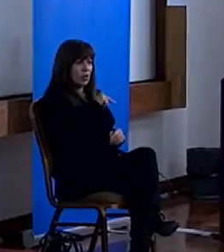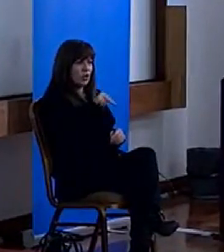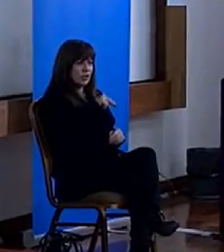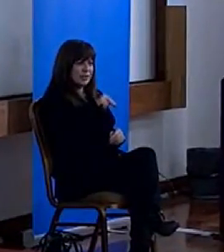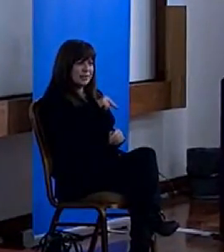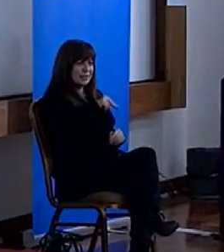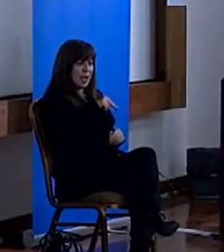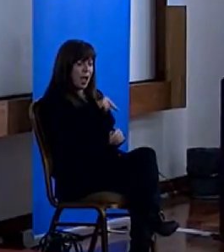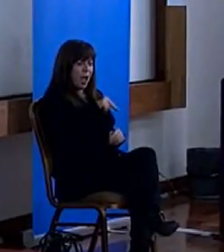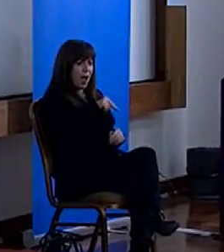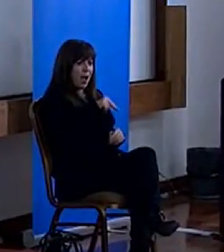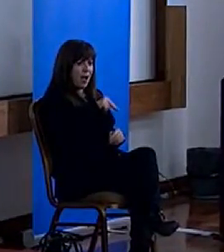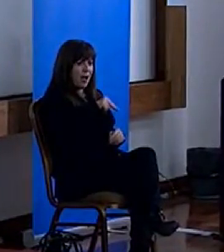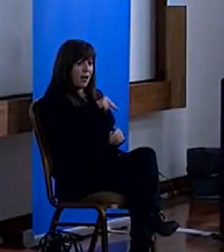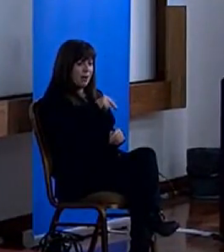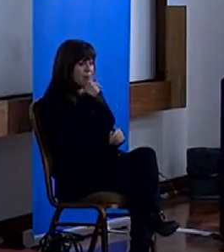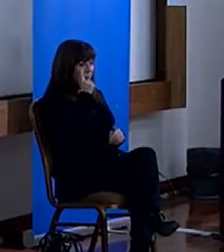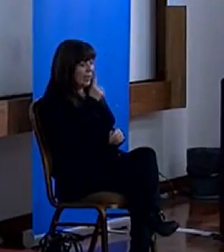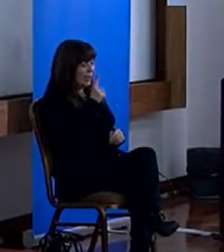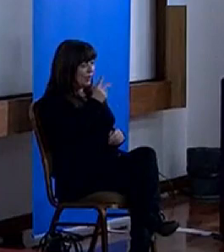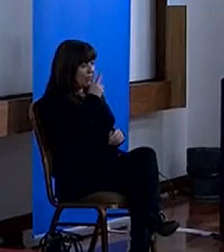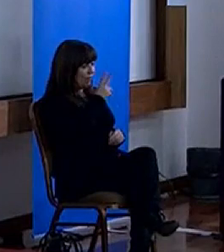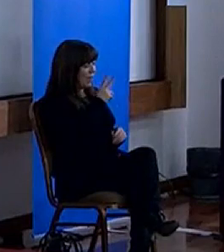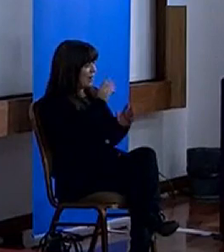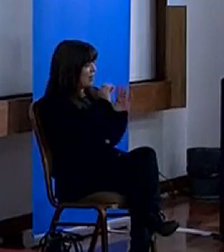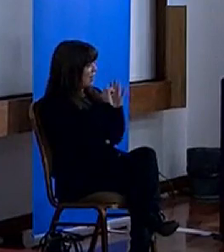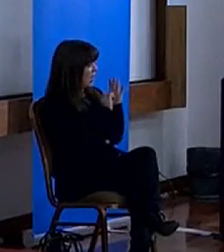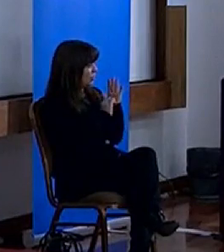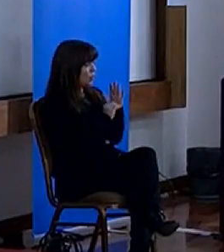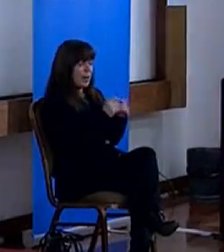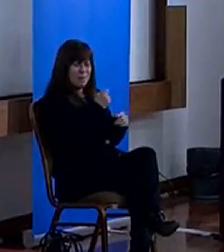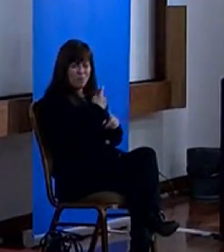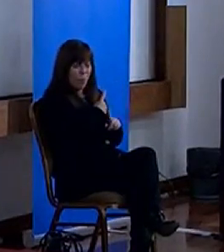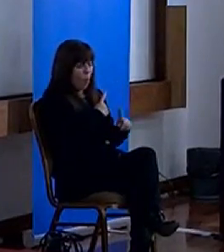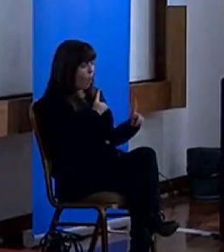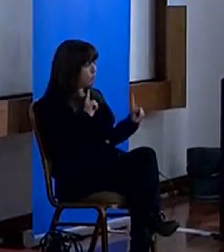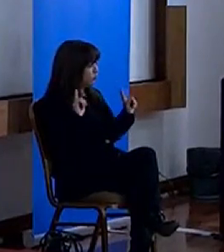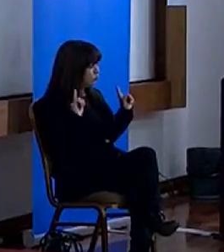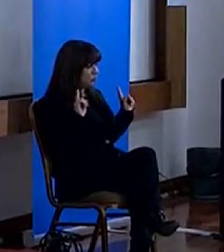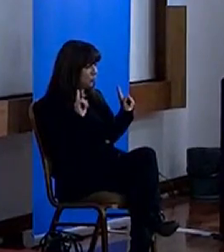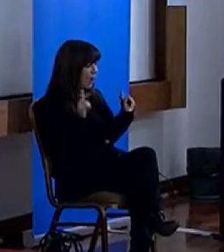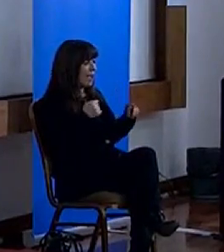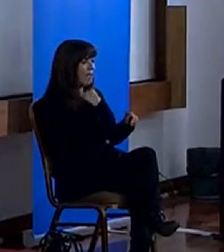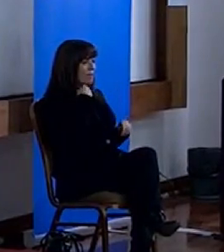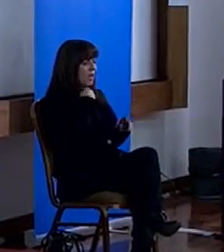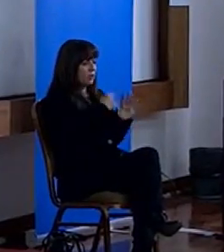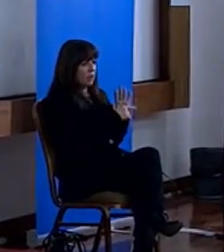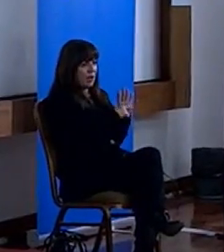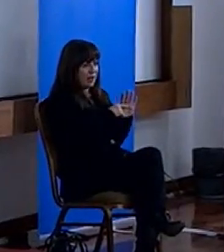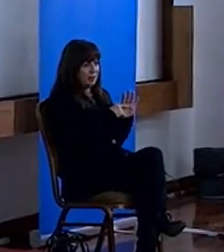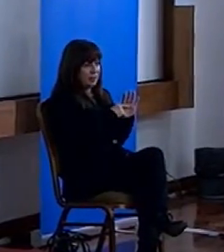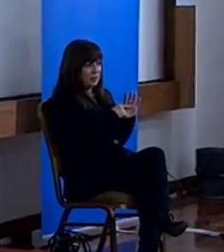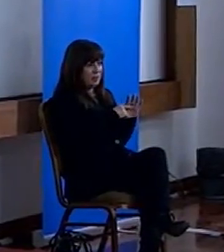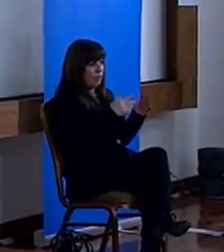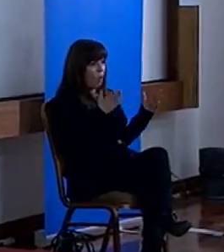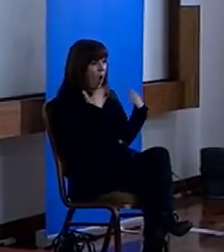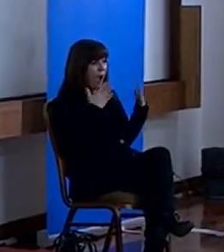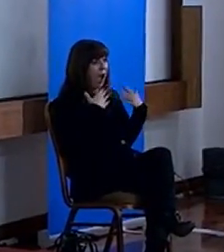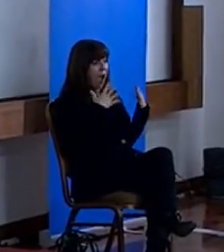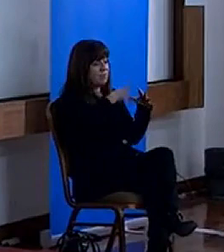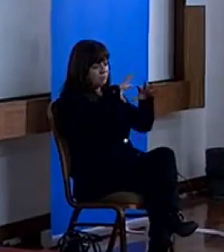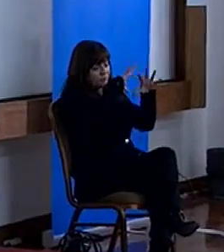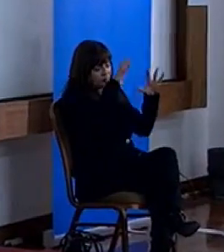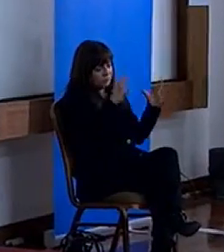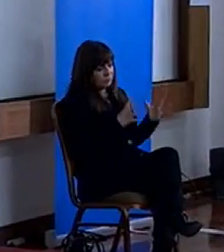mostraba Paula, de los incendios forestales y los distintos efectos que se están teniendo las olas de calor alrededor del mundo, es